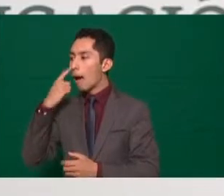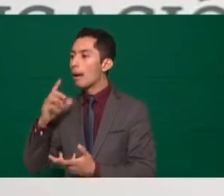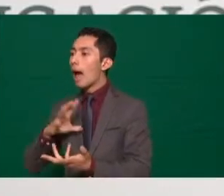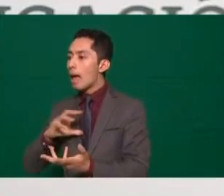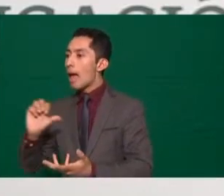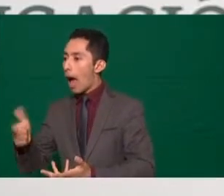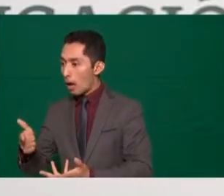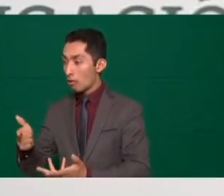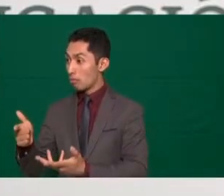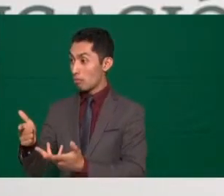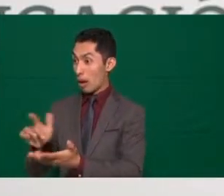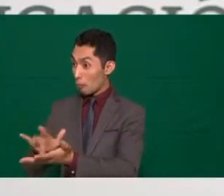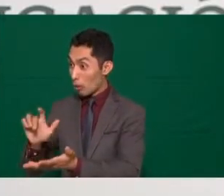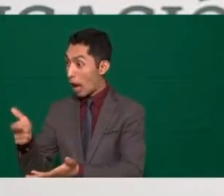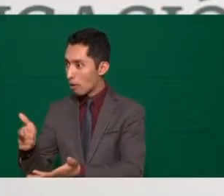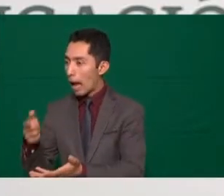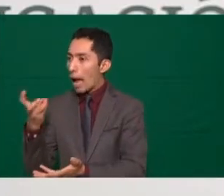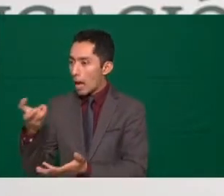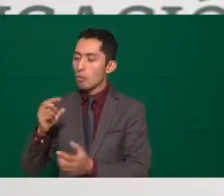tenían